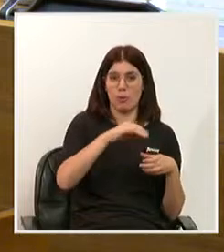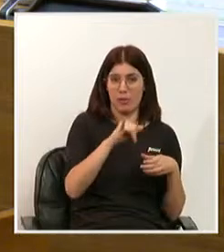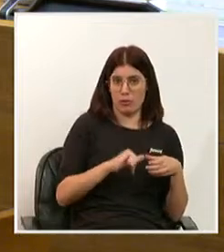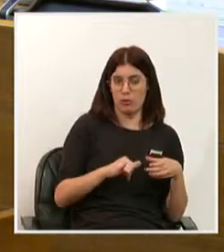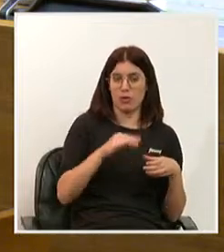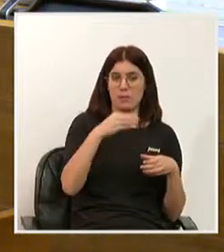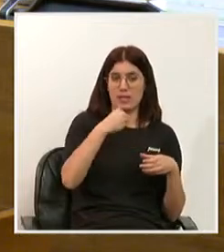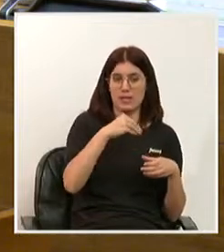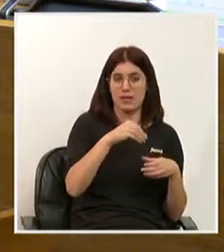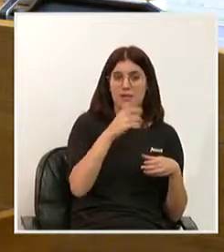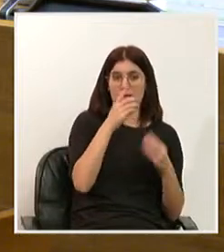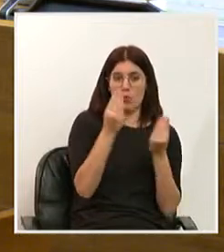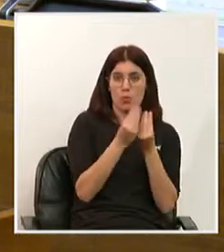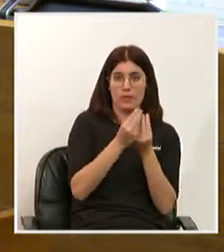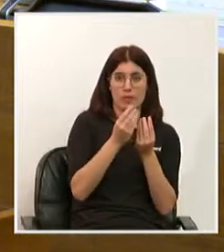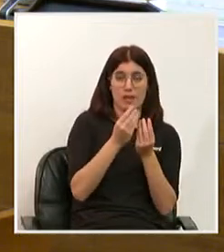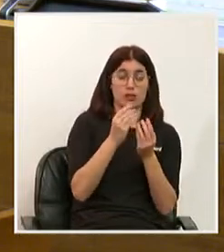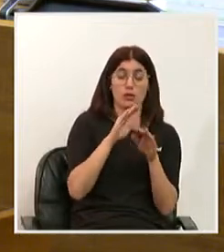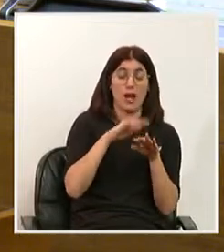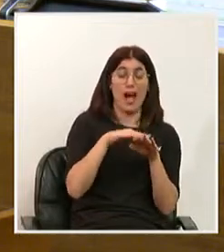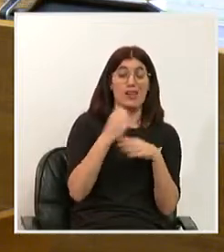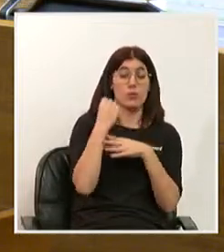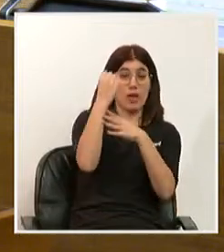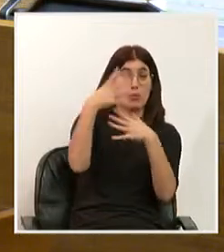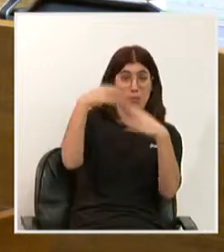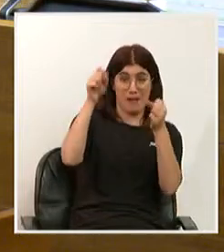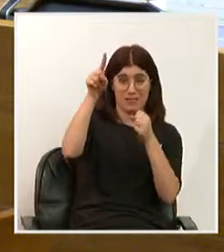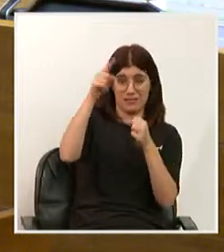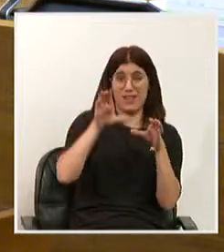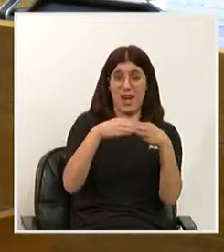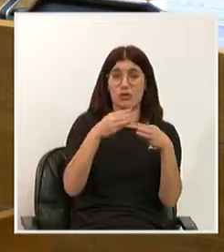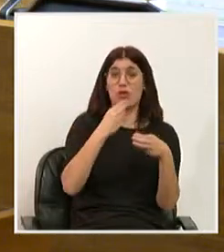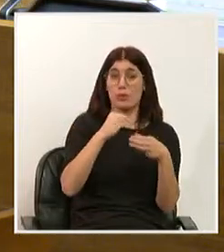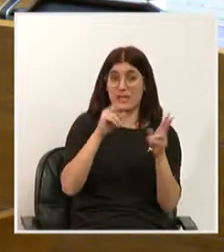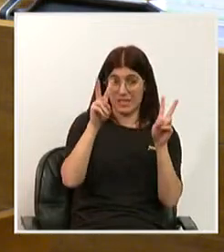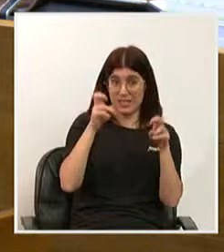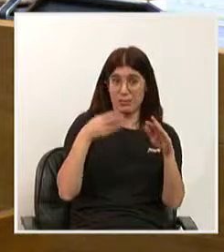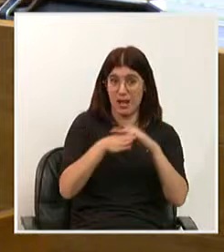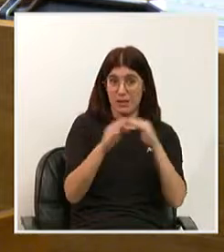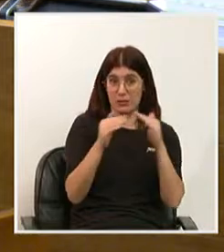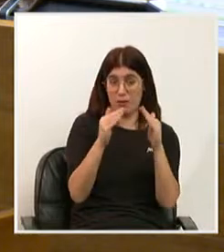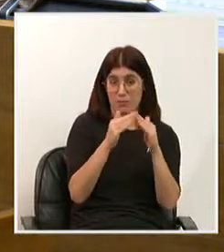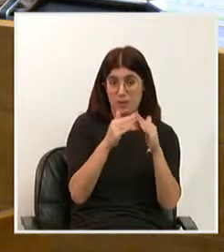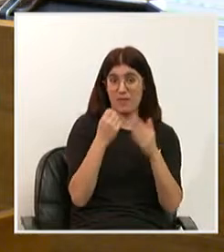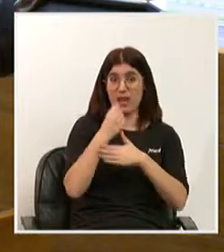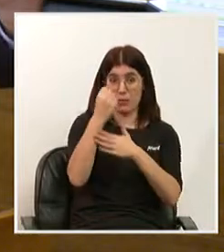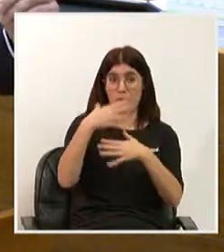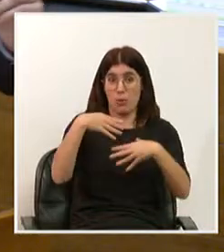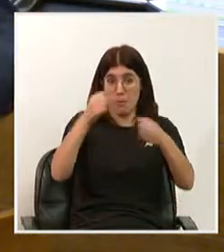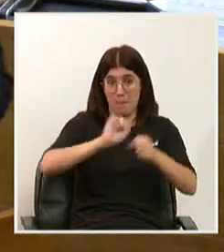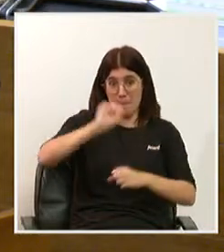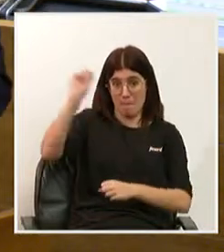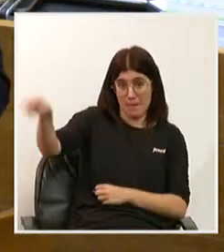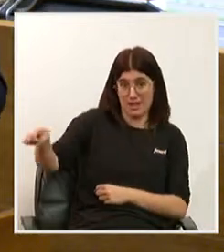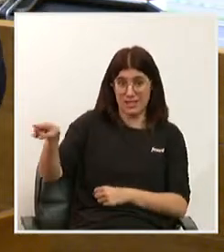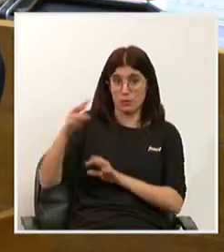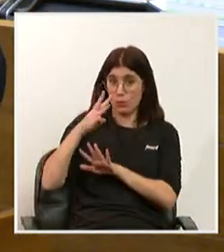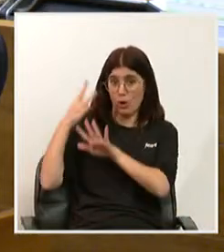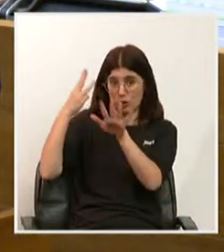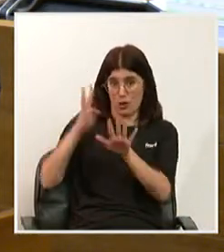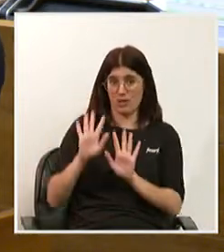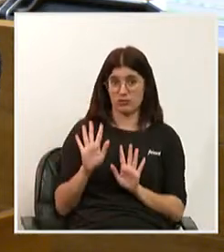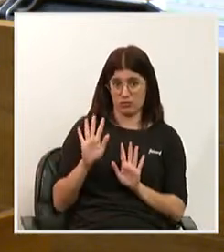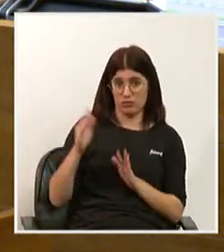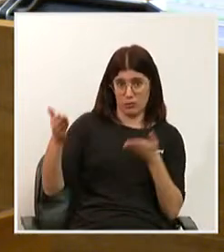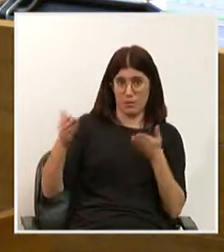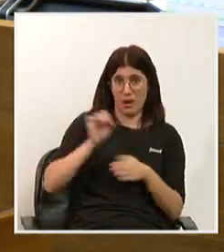ayudado más a los jóvenes a usted a los jóvenes en el tema del acceso a la vivienda y del auxiliar de vivienda que ustedes en 8 años hemos